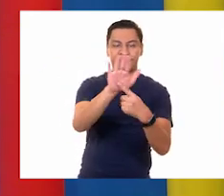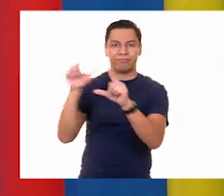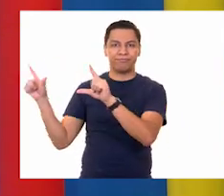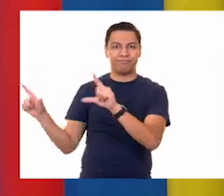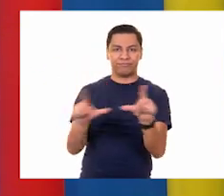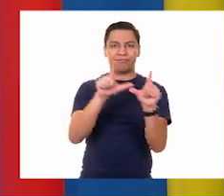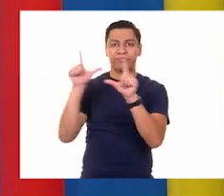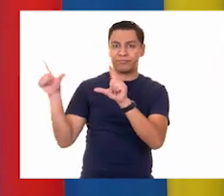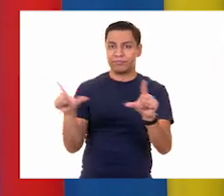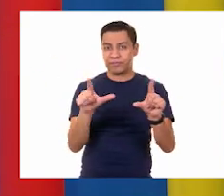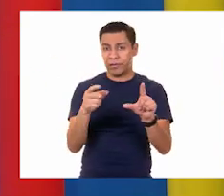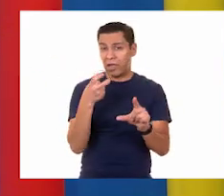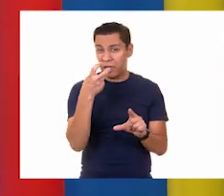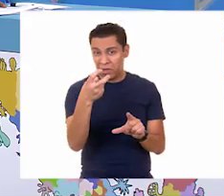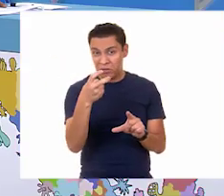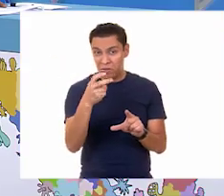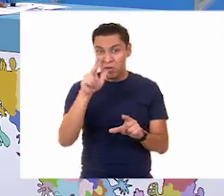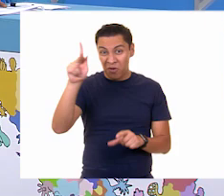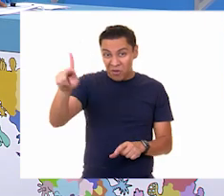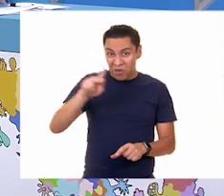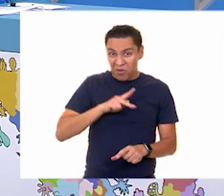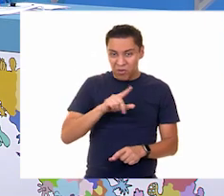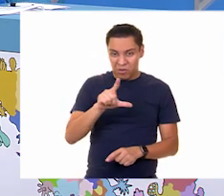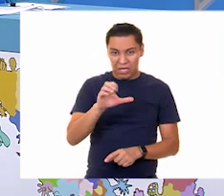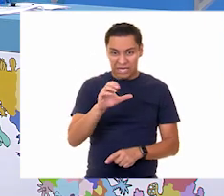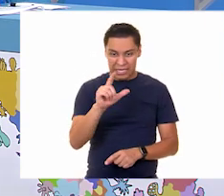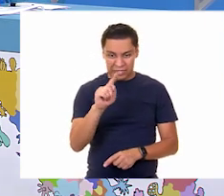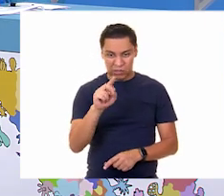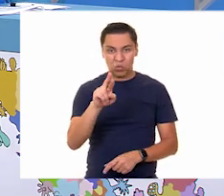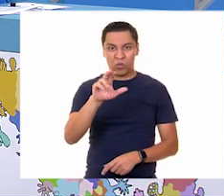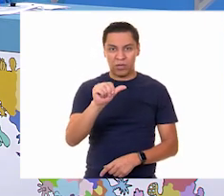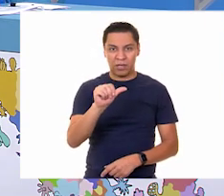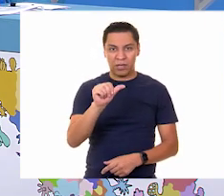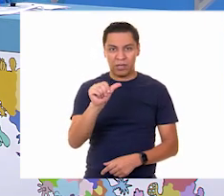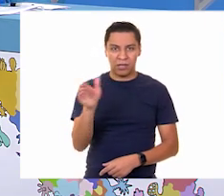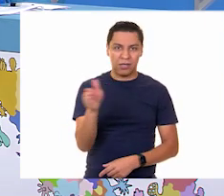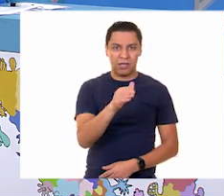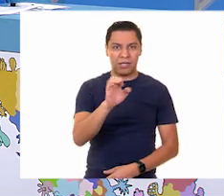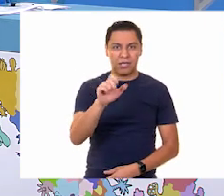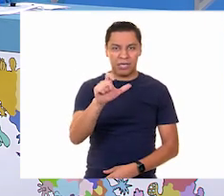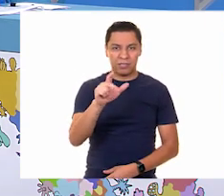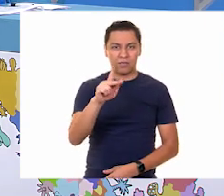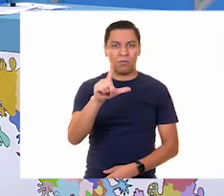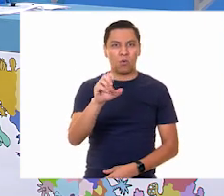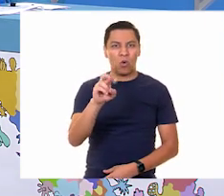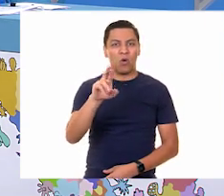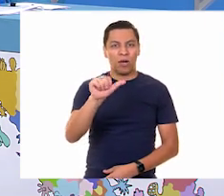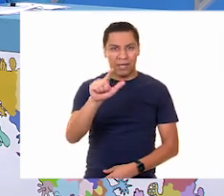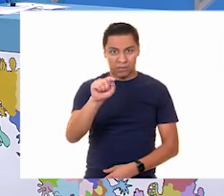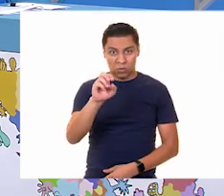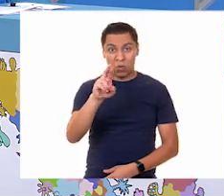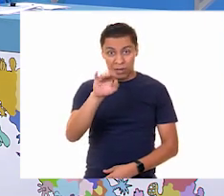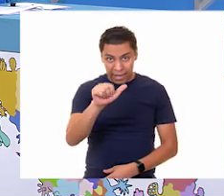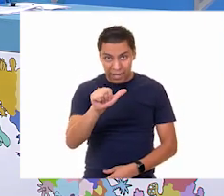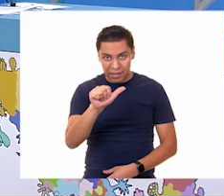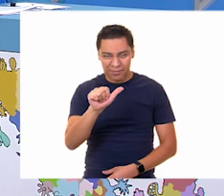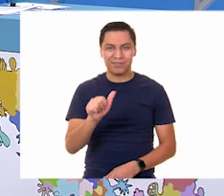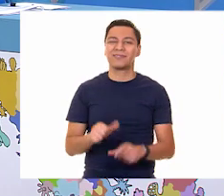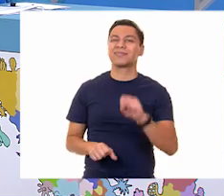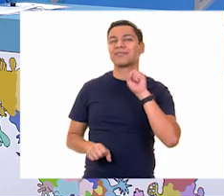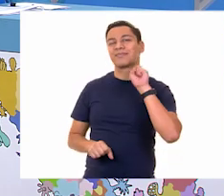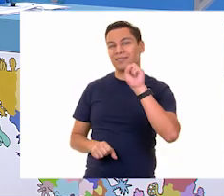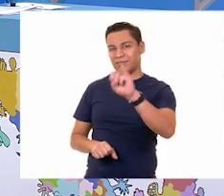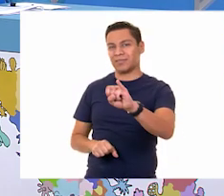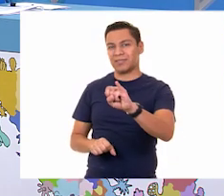es por la lectura exploratoria, profesor? Efectivamente. Ah. A veces hemos presentado los textos con la letra